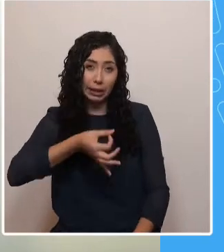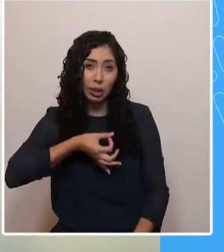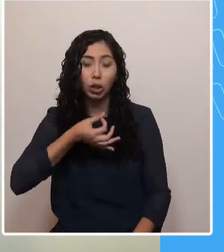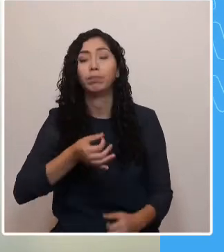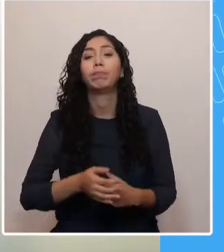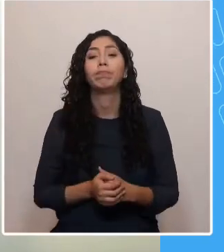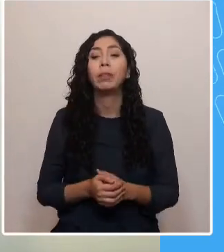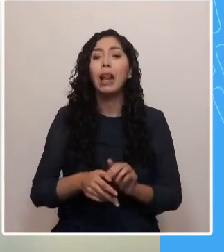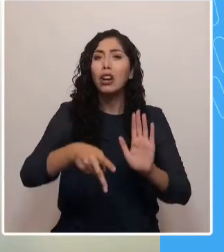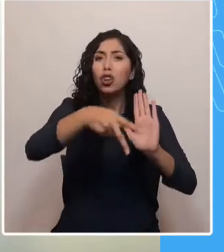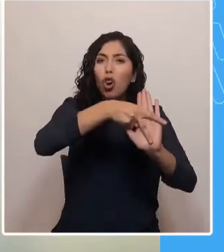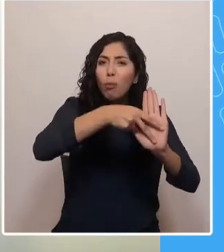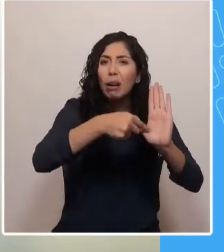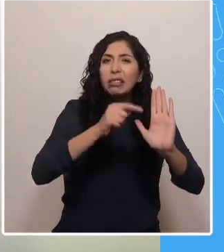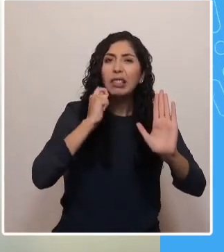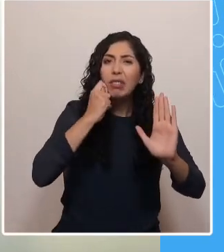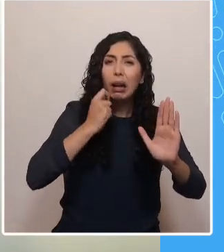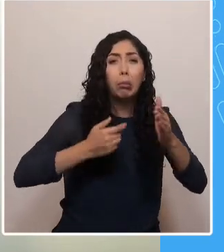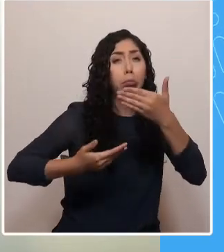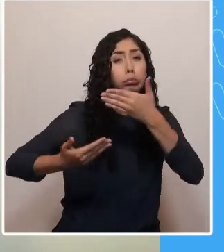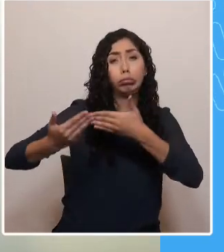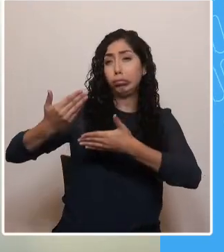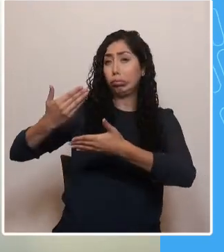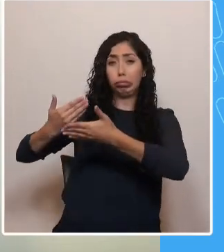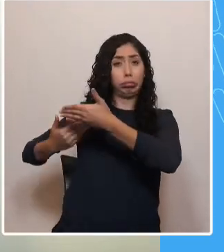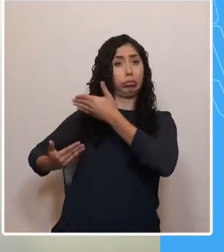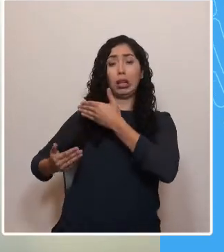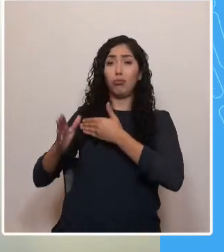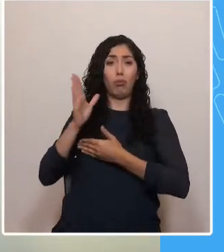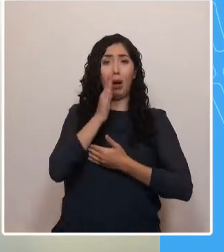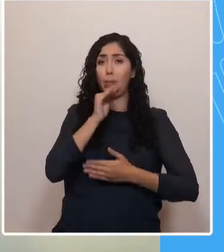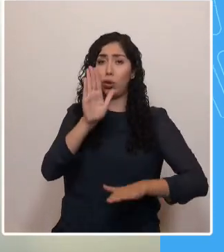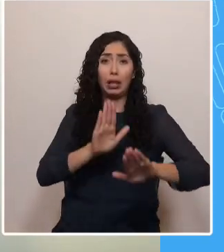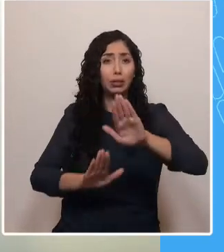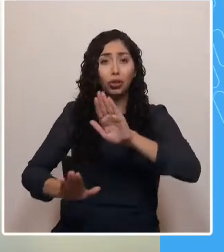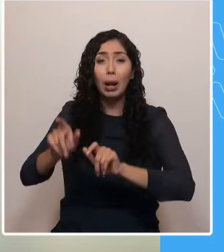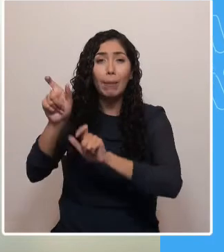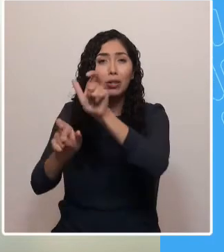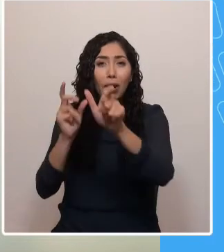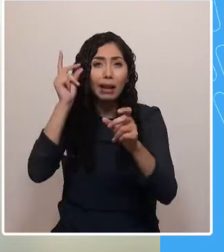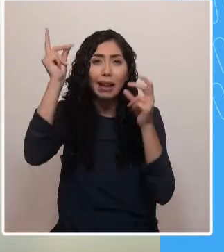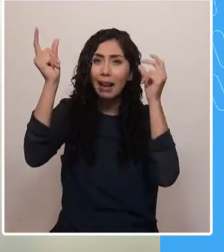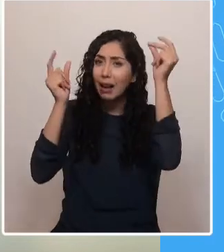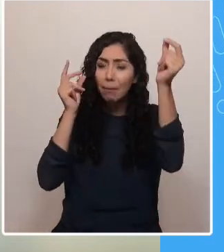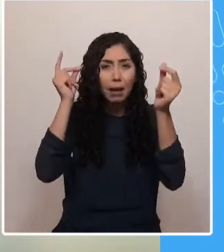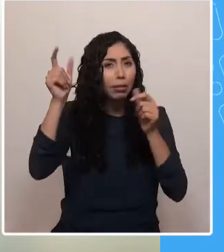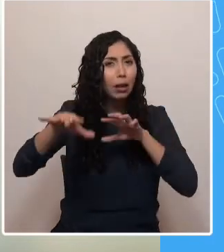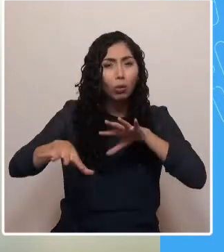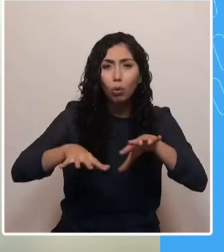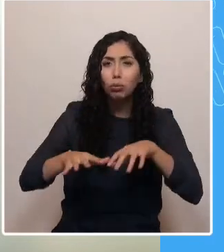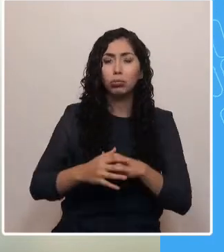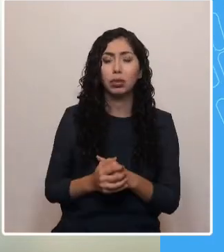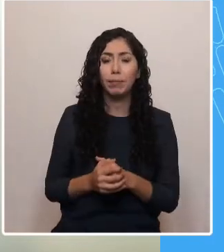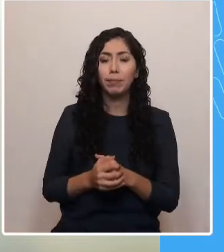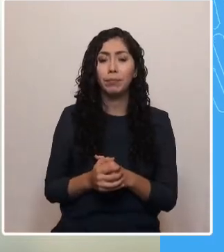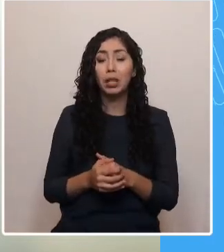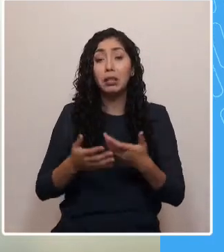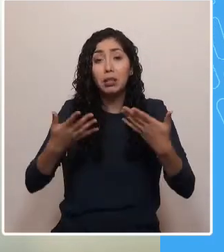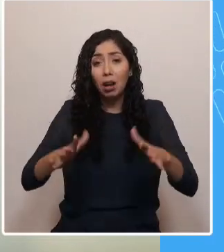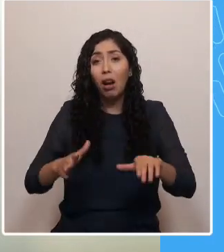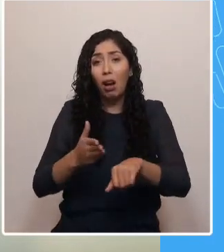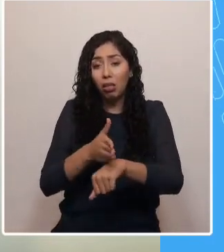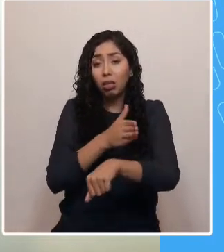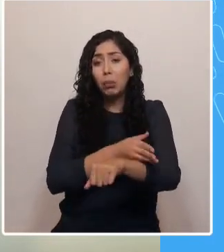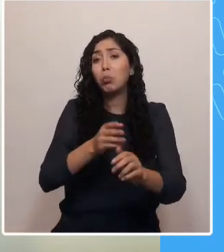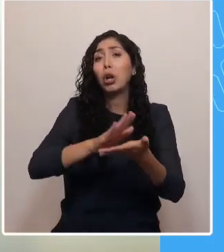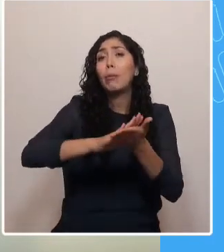es un retroceso grave a la protección de creadores, artistas, intérpretes y ejecutantes, a los que, tal como ha pasado con normas sobre el